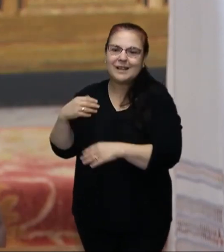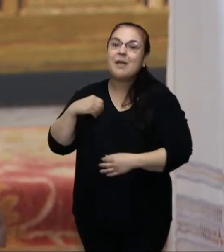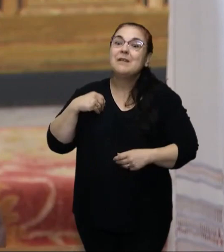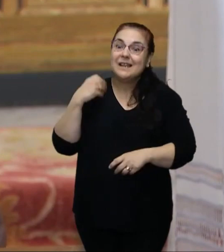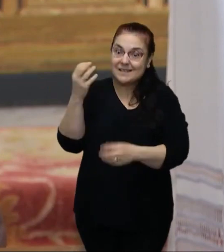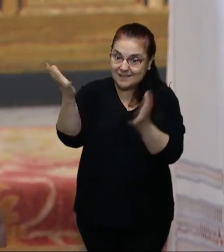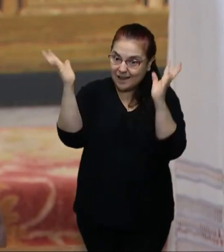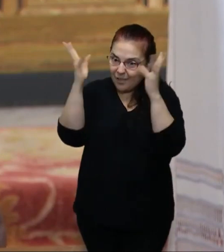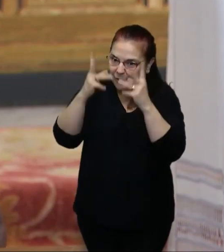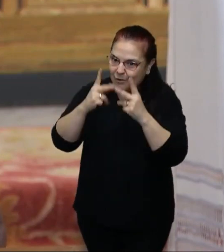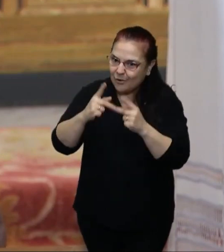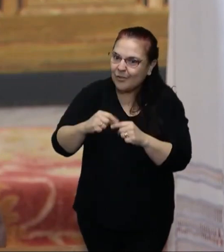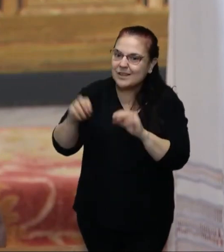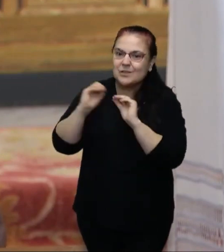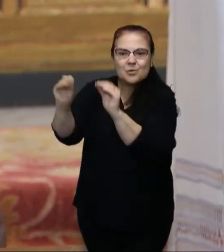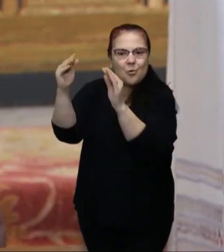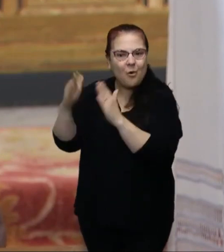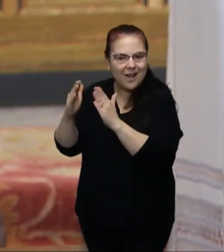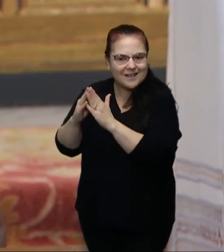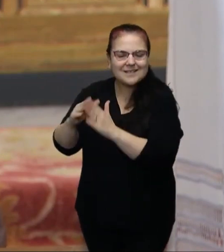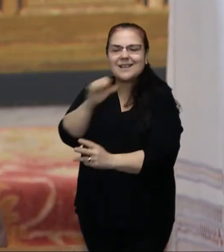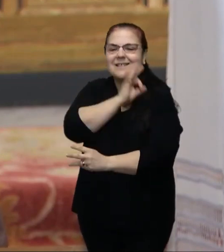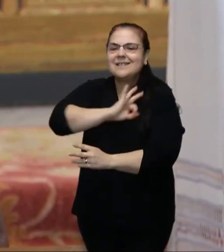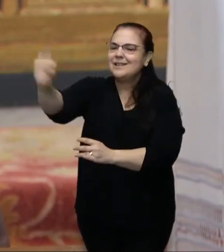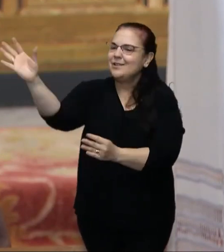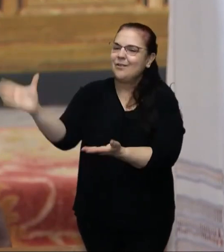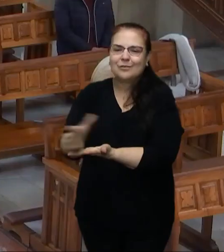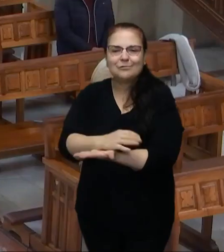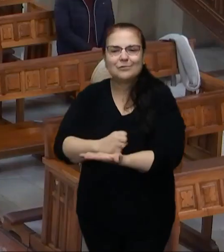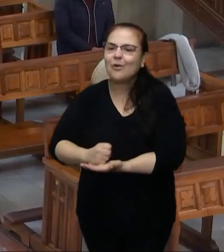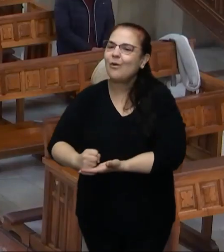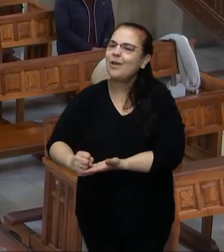de su casa, señor de todas sus posesiones.